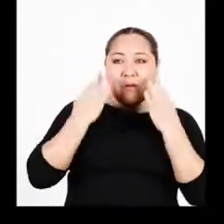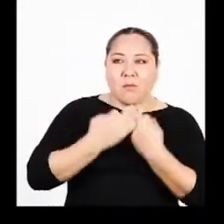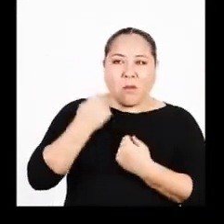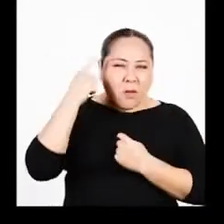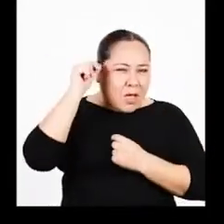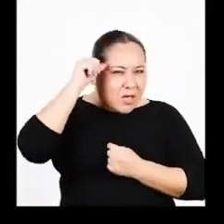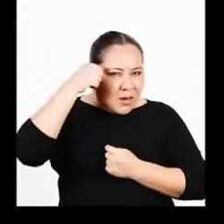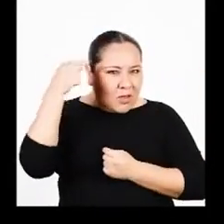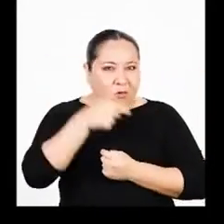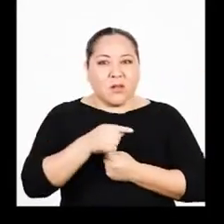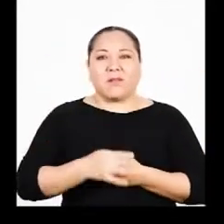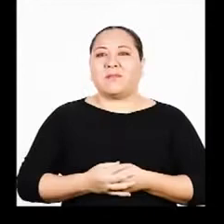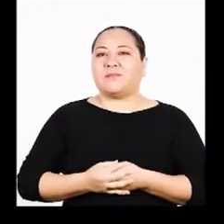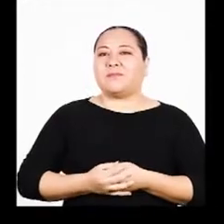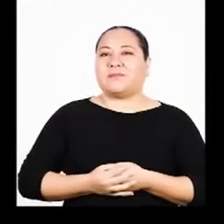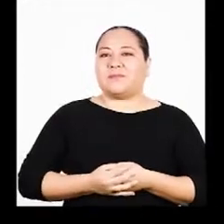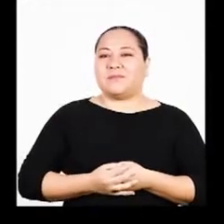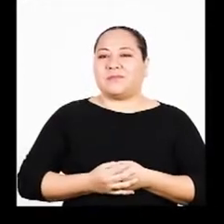lo tengan presente.